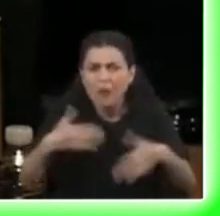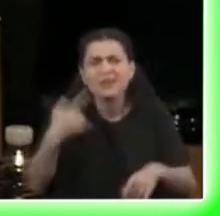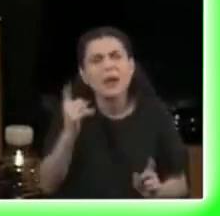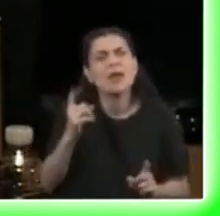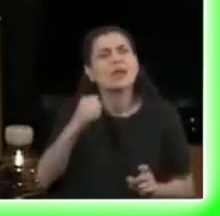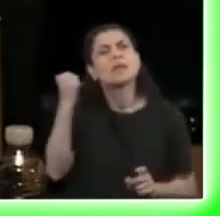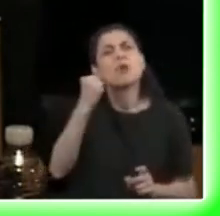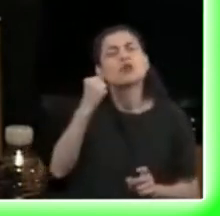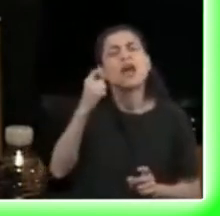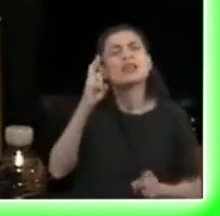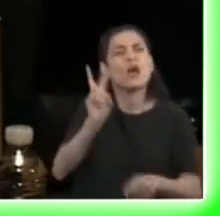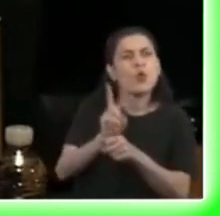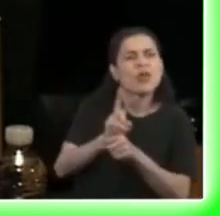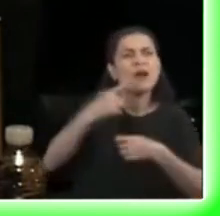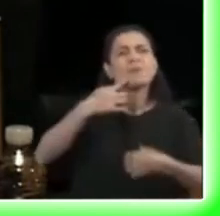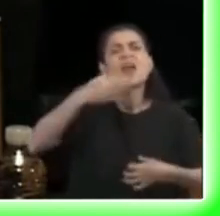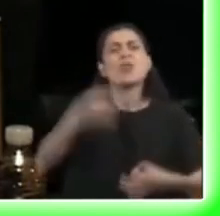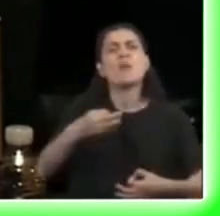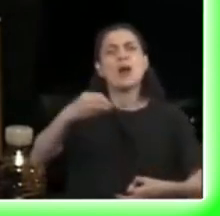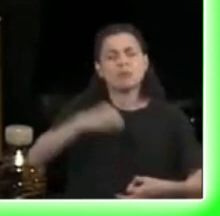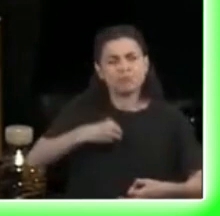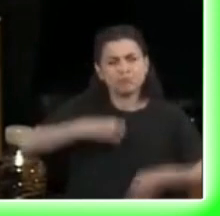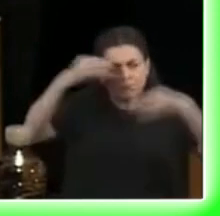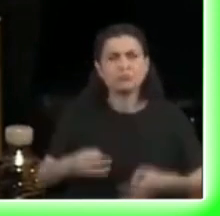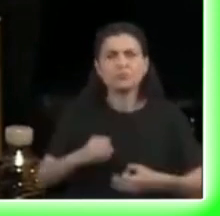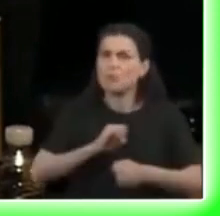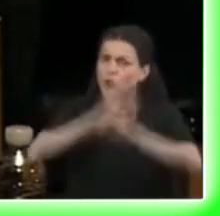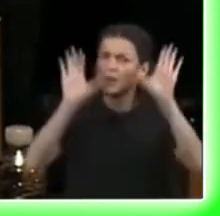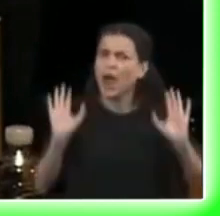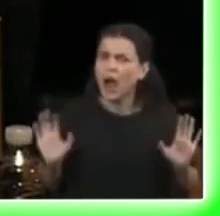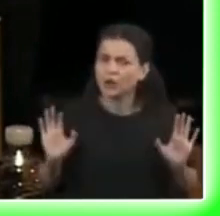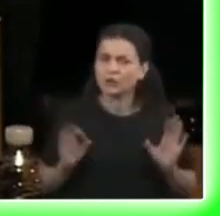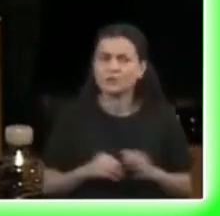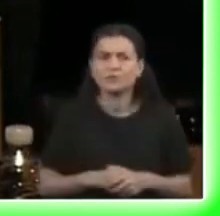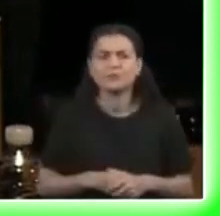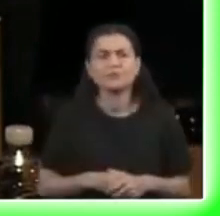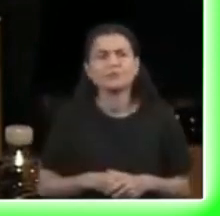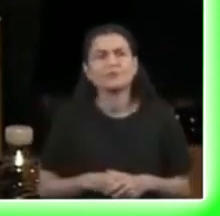que sentirse el sentido del deber. Es interesante, ¿no? Porque